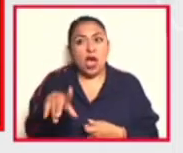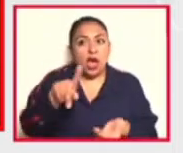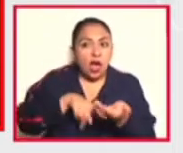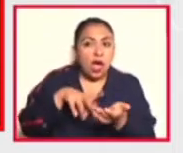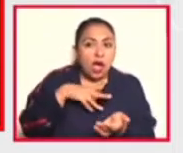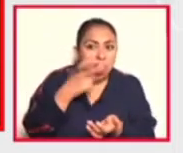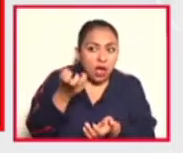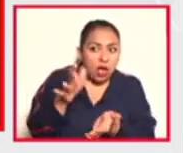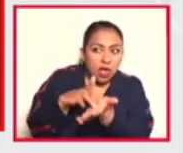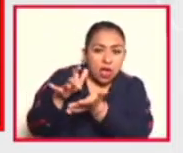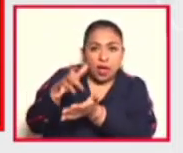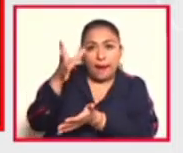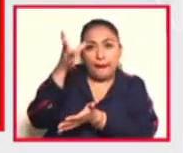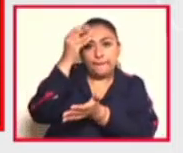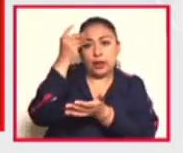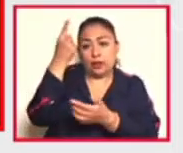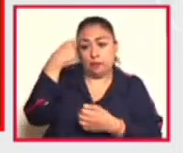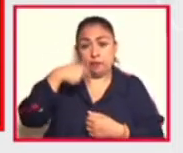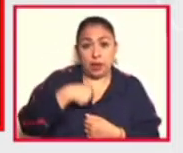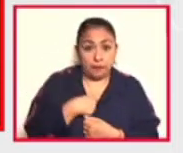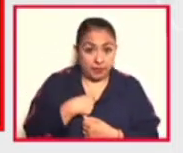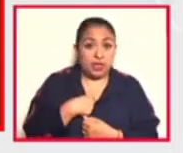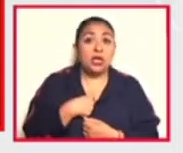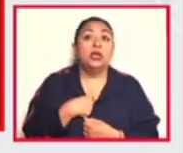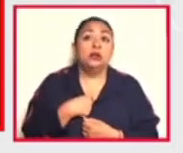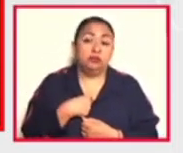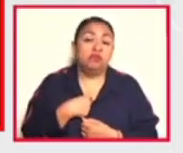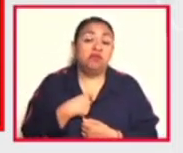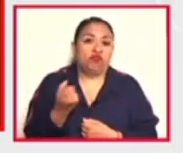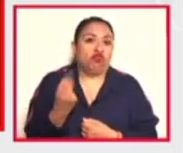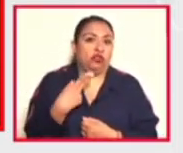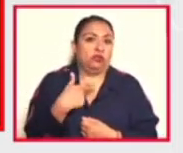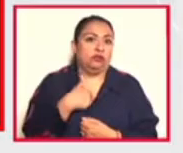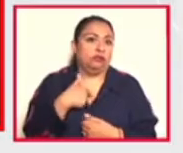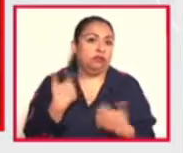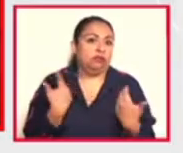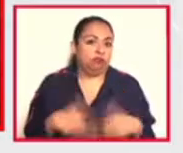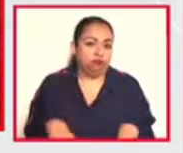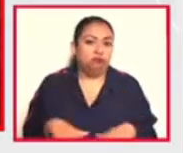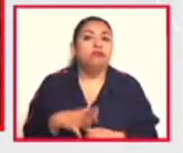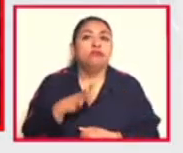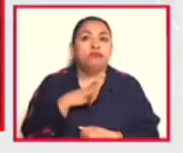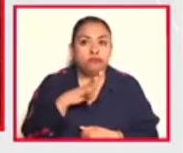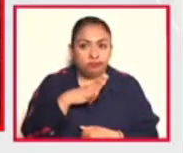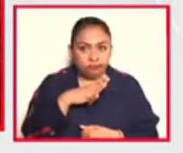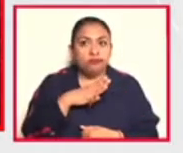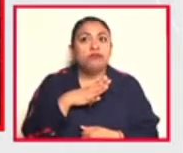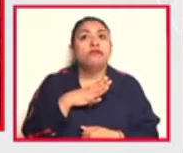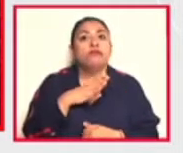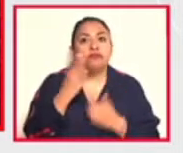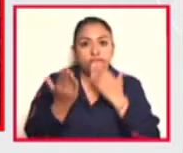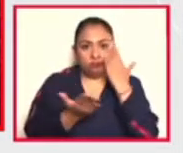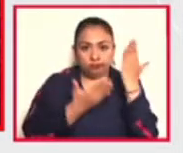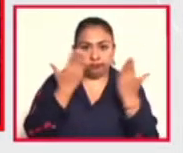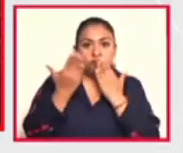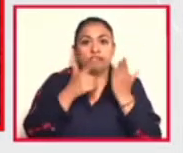Entonces, para mí, muy afortunado de haber llegado y estudiado en el CCC. La base de un pueblo